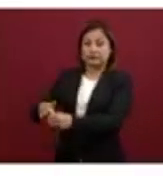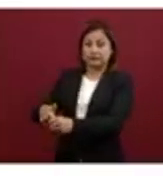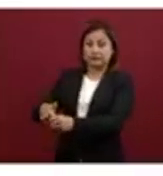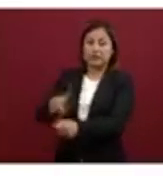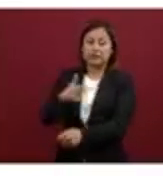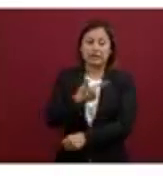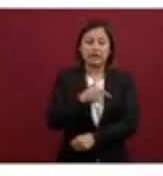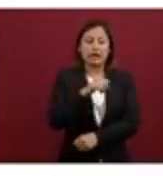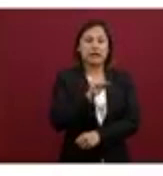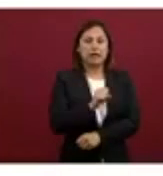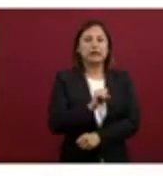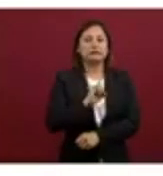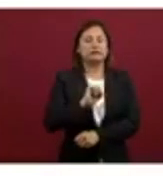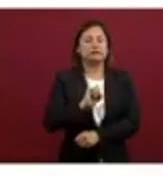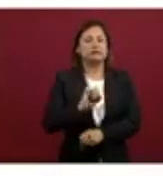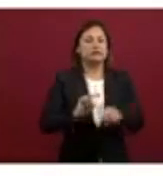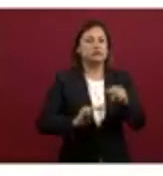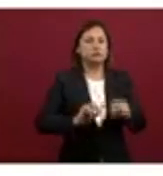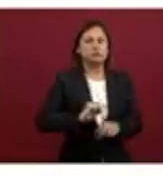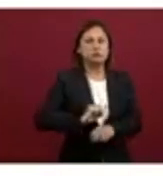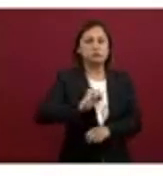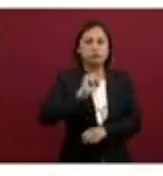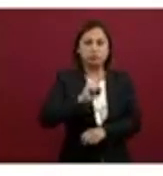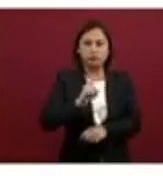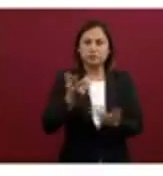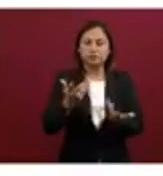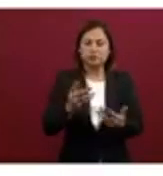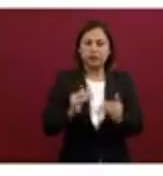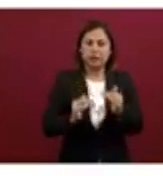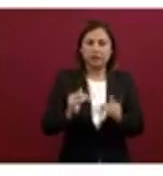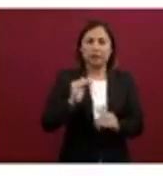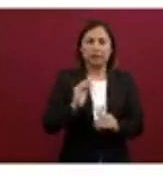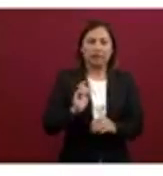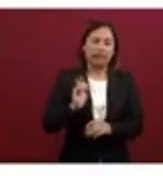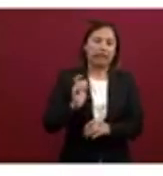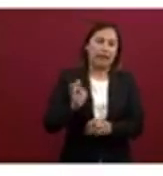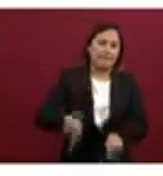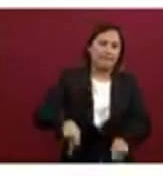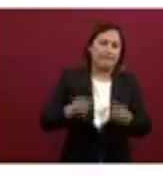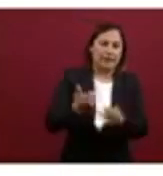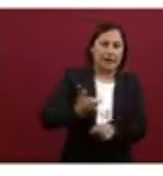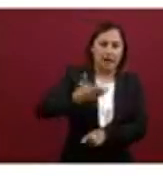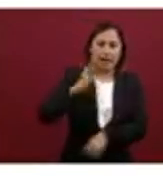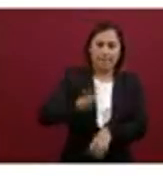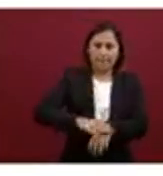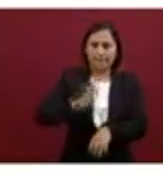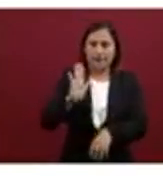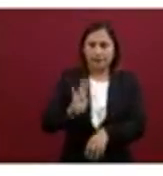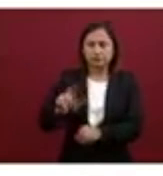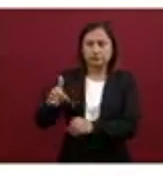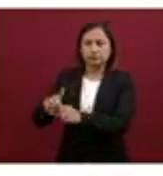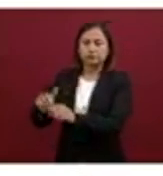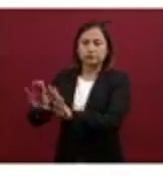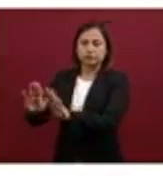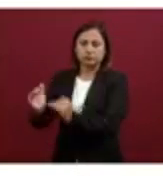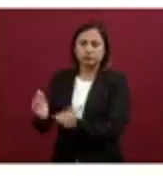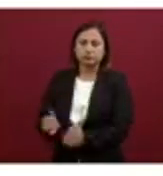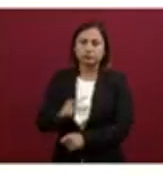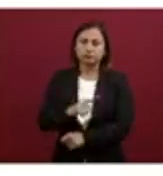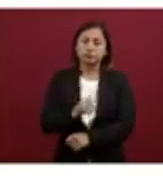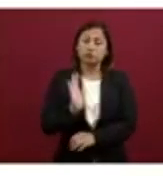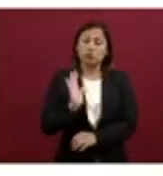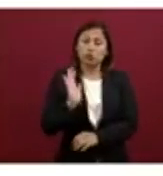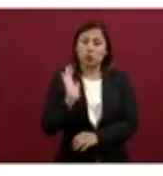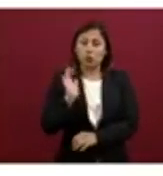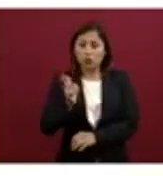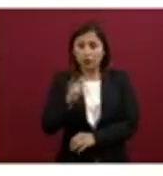sí tienen un margen de maniobra muy amplio, hincan más el diente. Y ojalá sean más solidarios